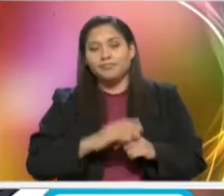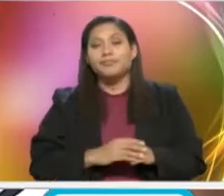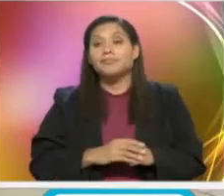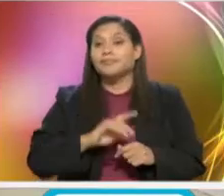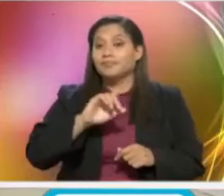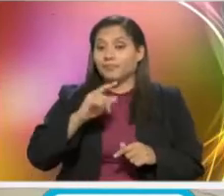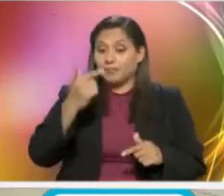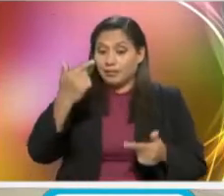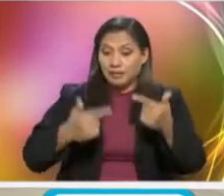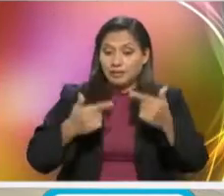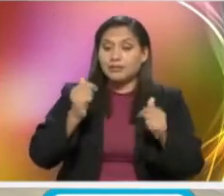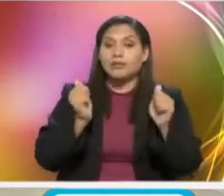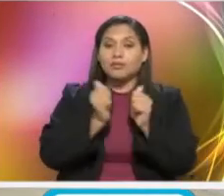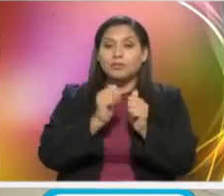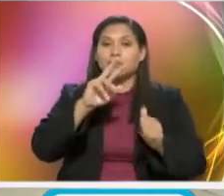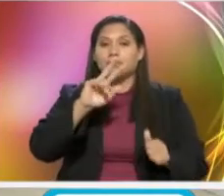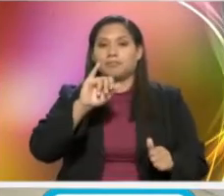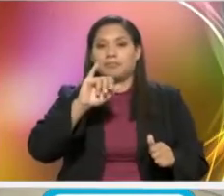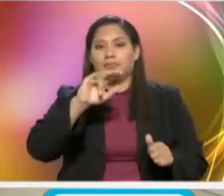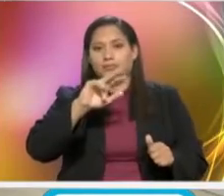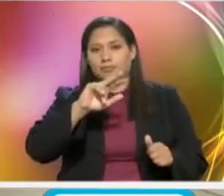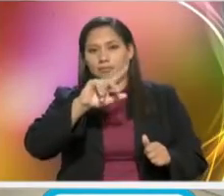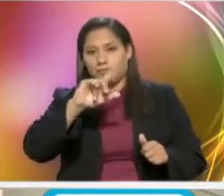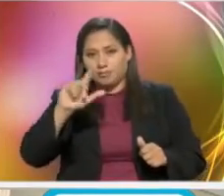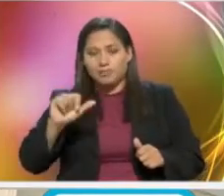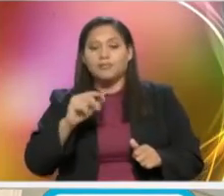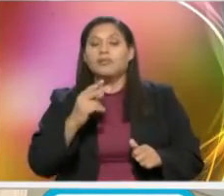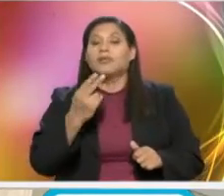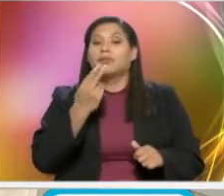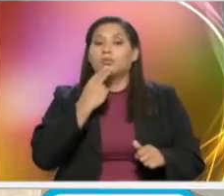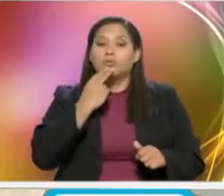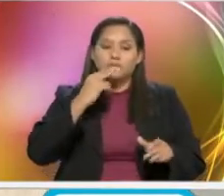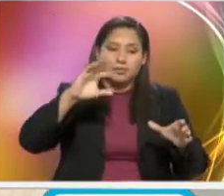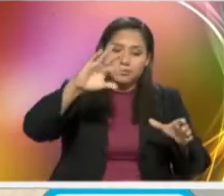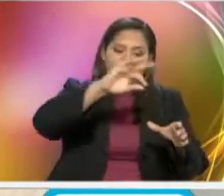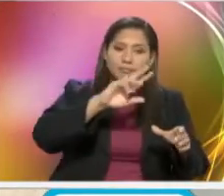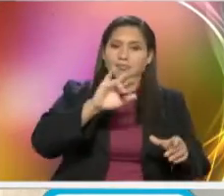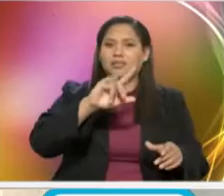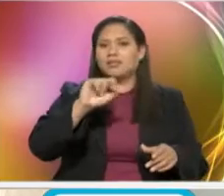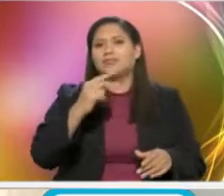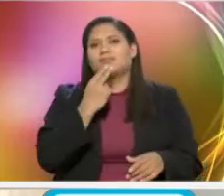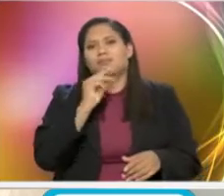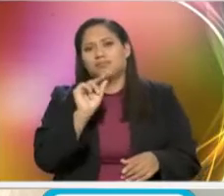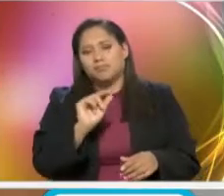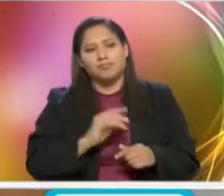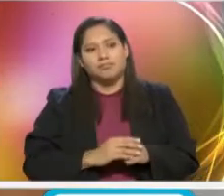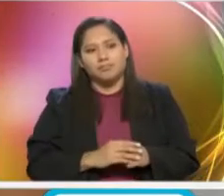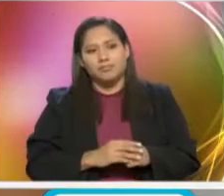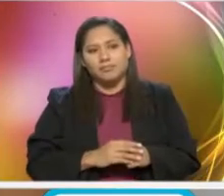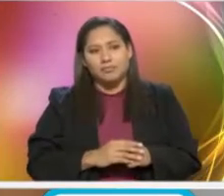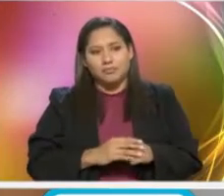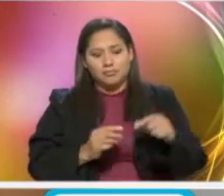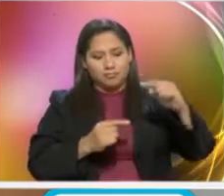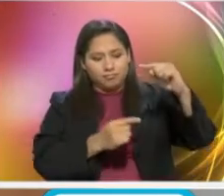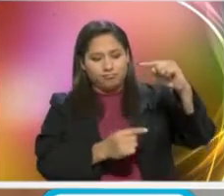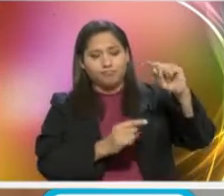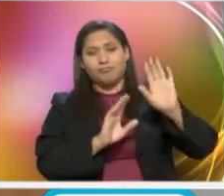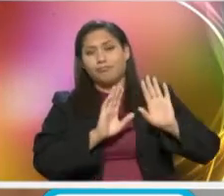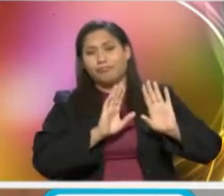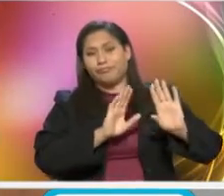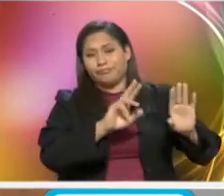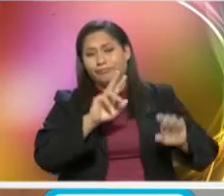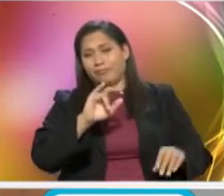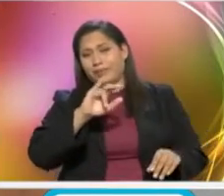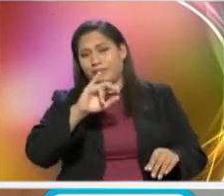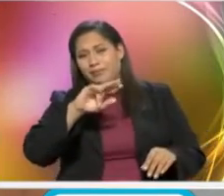leche, yo compré la leche con vainilla. Muchas veces Qué no rico. utilizamos la vainilla tanto. Entonces, luego no conviene, es un frasco grande y ahí tenemos la